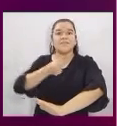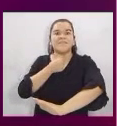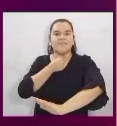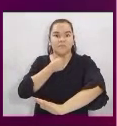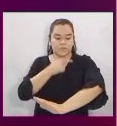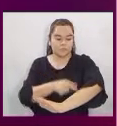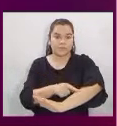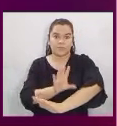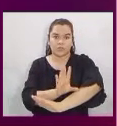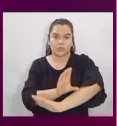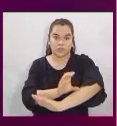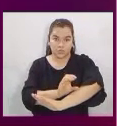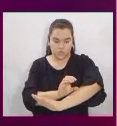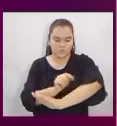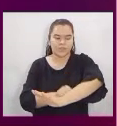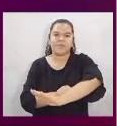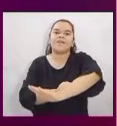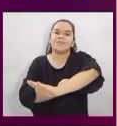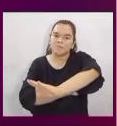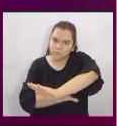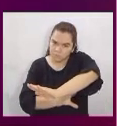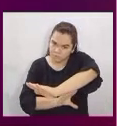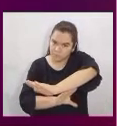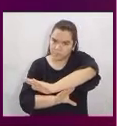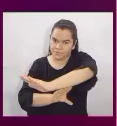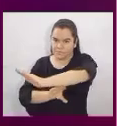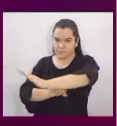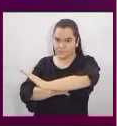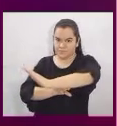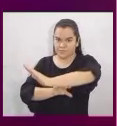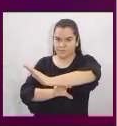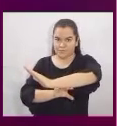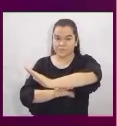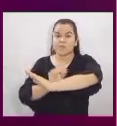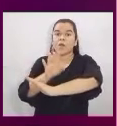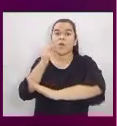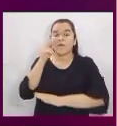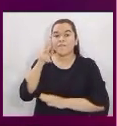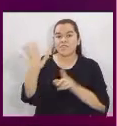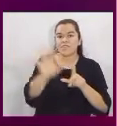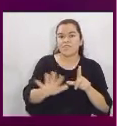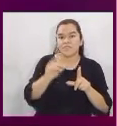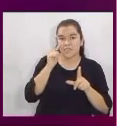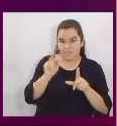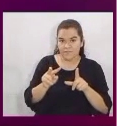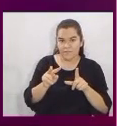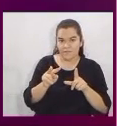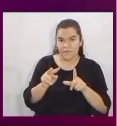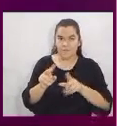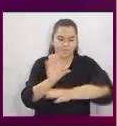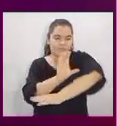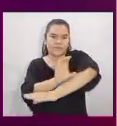yo quiero flexionar, el otro músculo va a tener que relajar su acción. Y si ustedes pueden ver